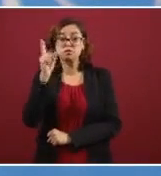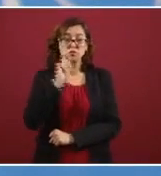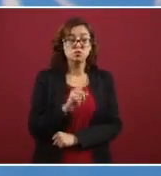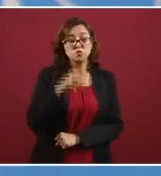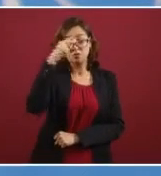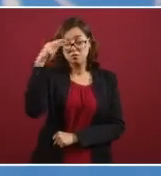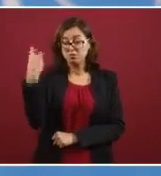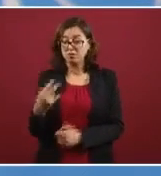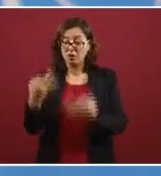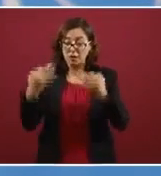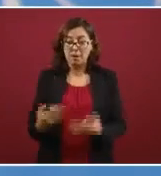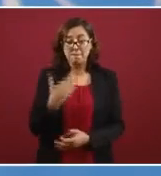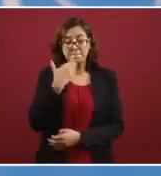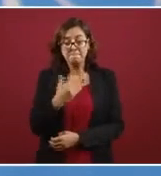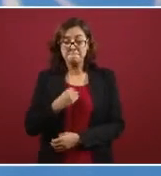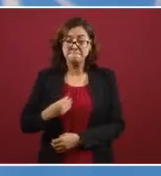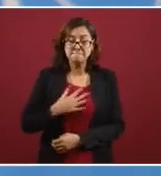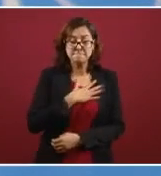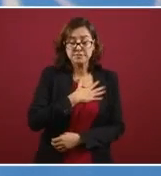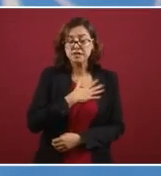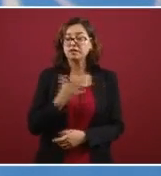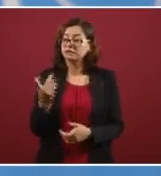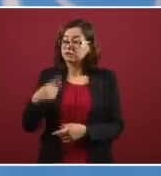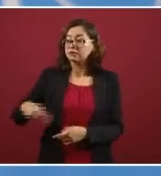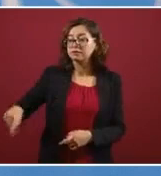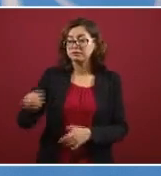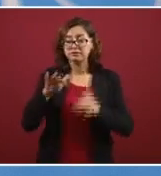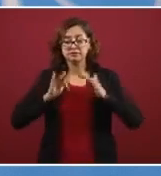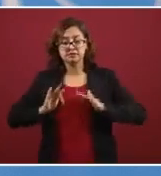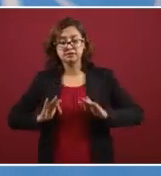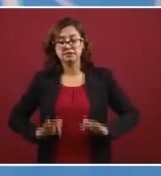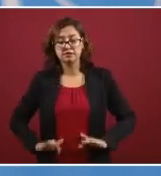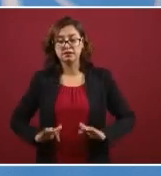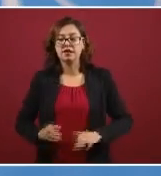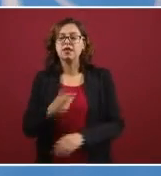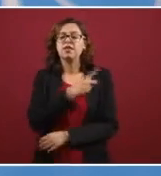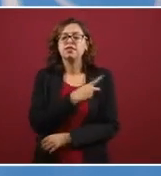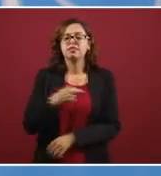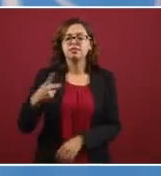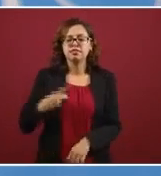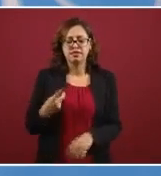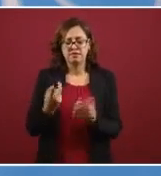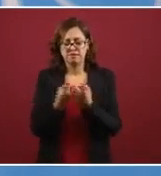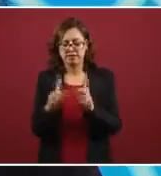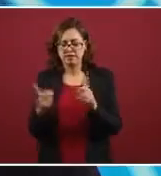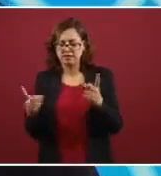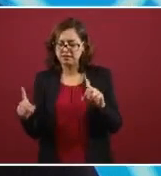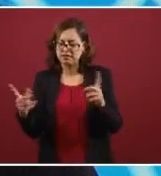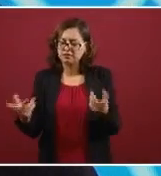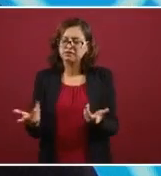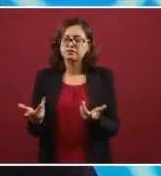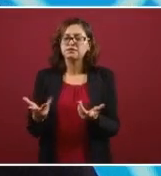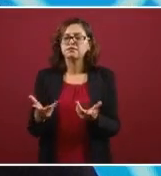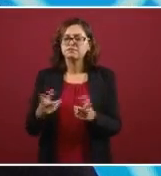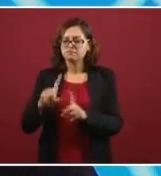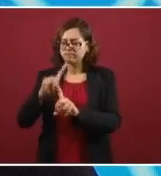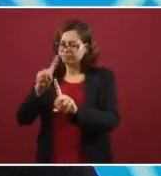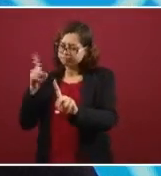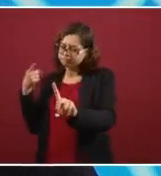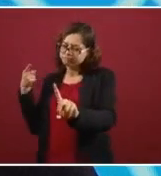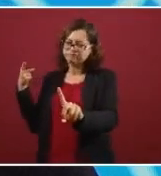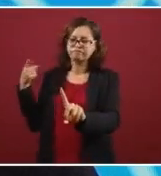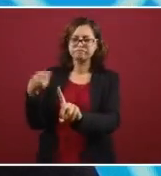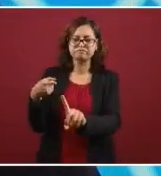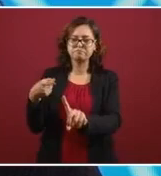con bienestar y tranquilidad, debemos adoptar modelos de desarrollo que tengan en el centro a